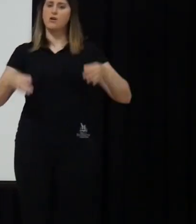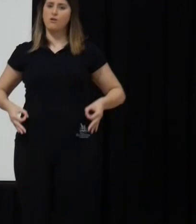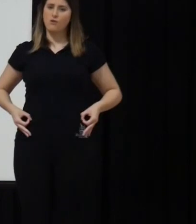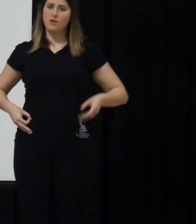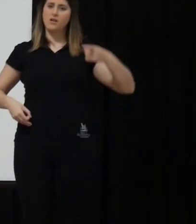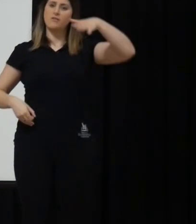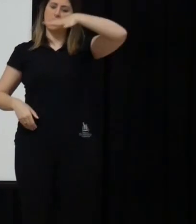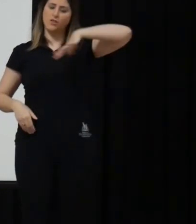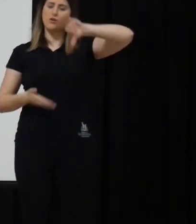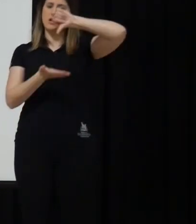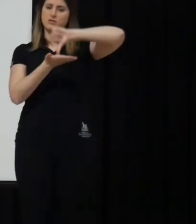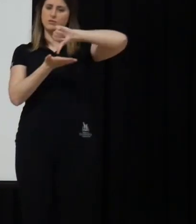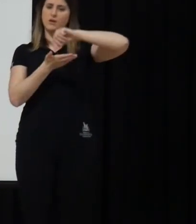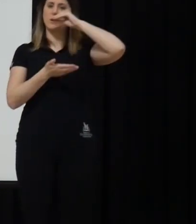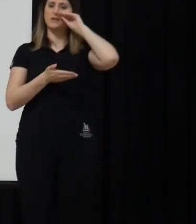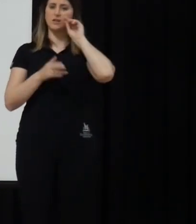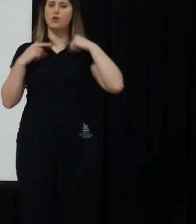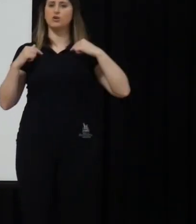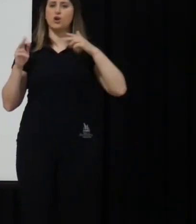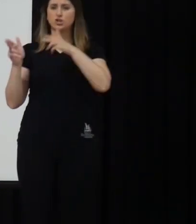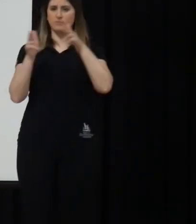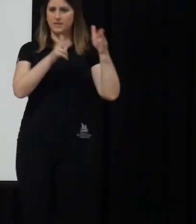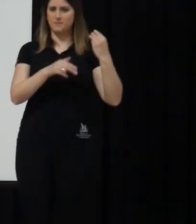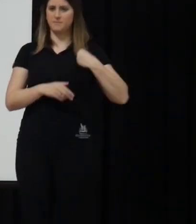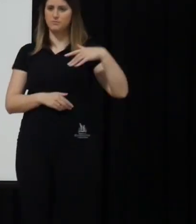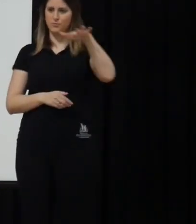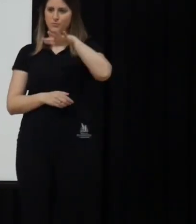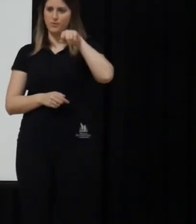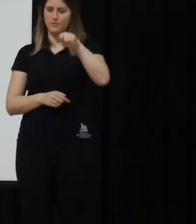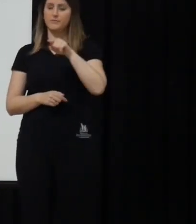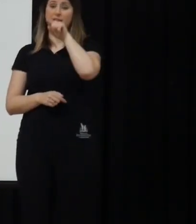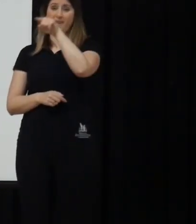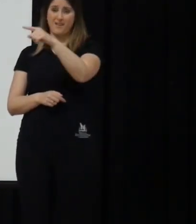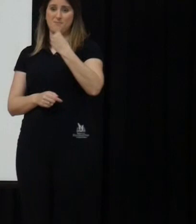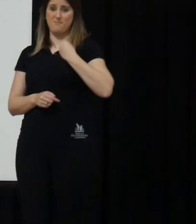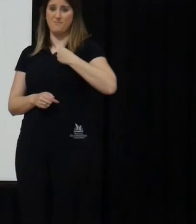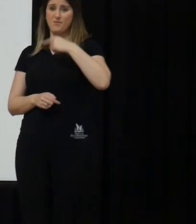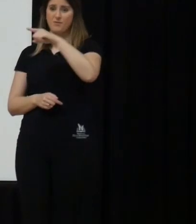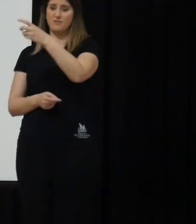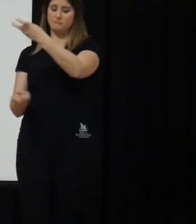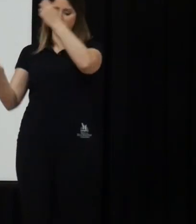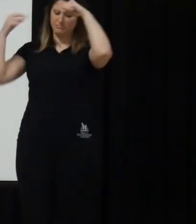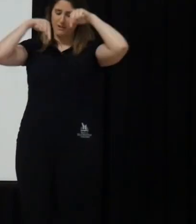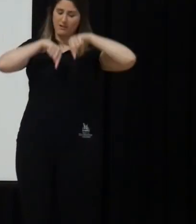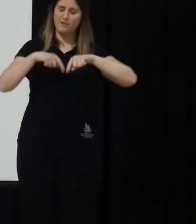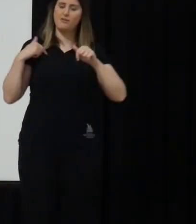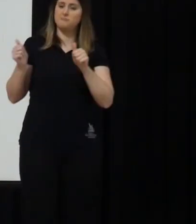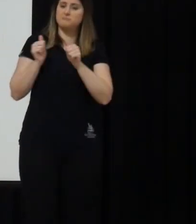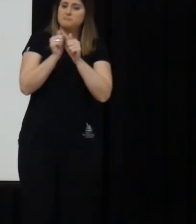nuestro Hospital General de Castellón. Él ha venido acompañado de